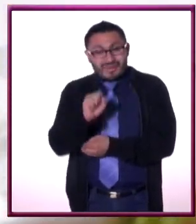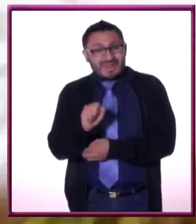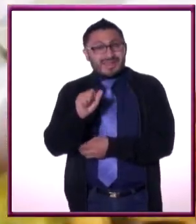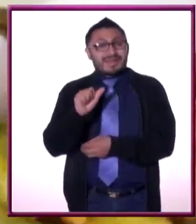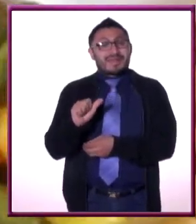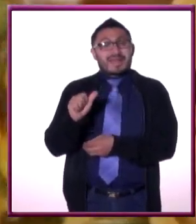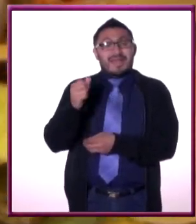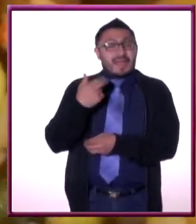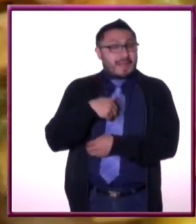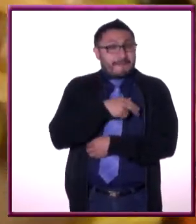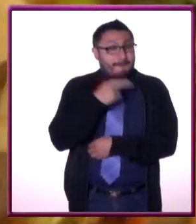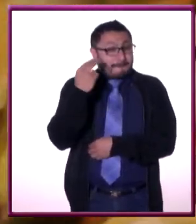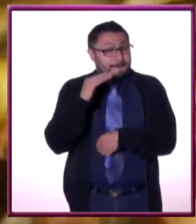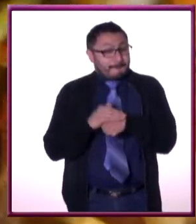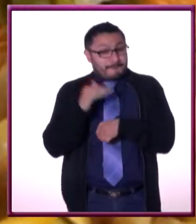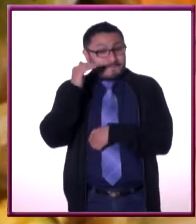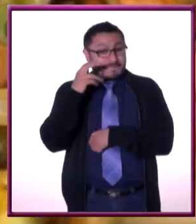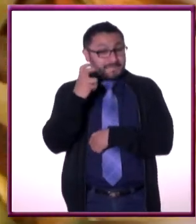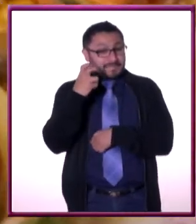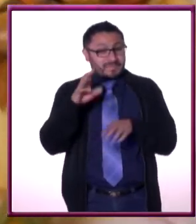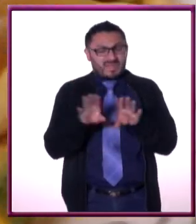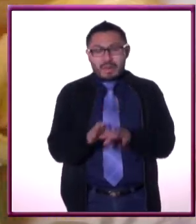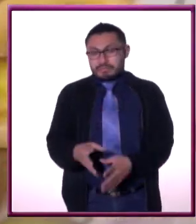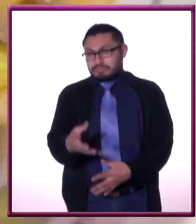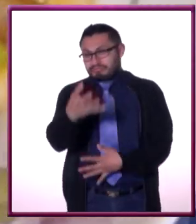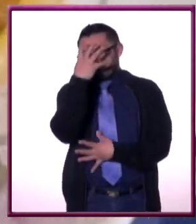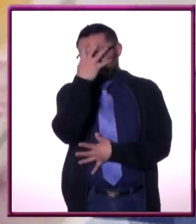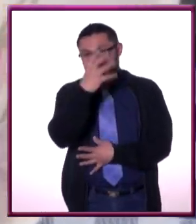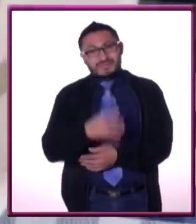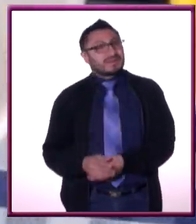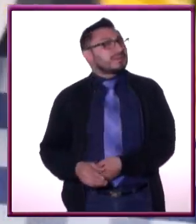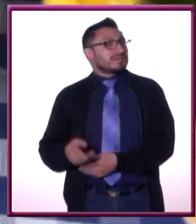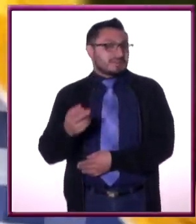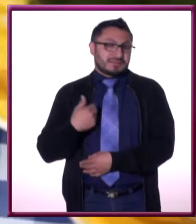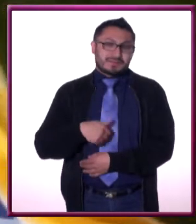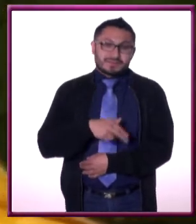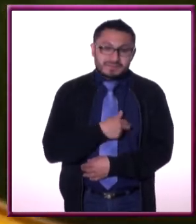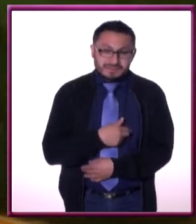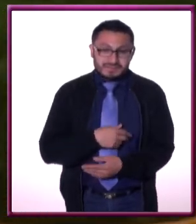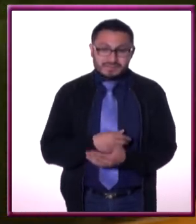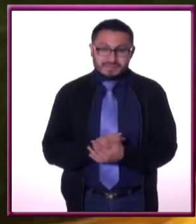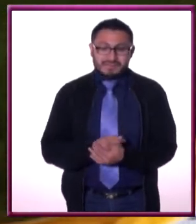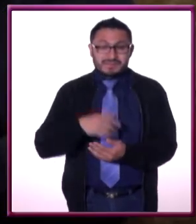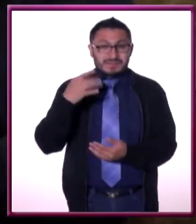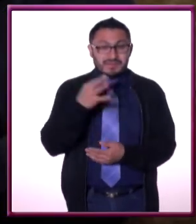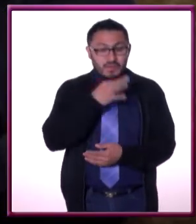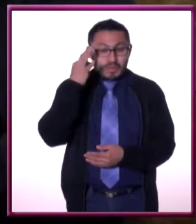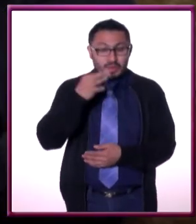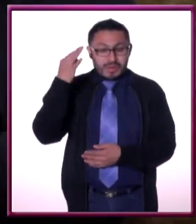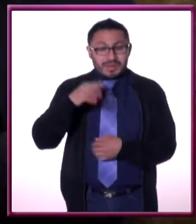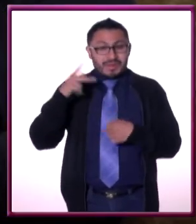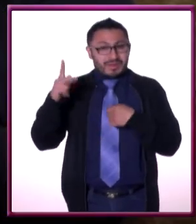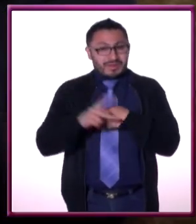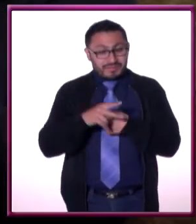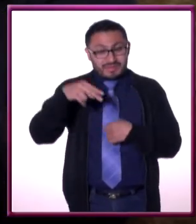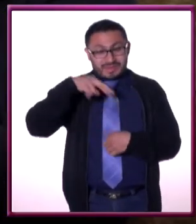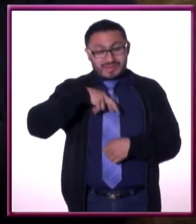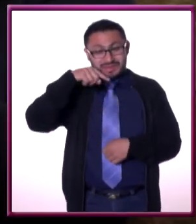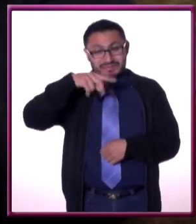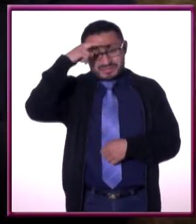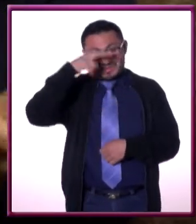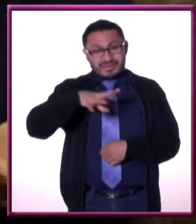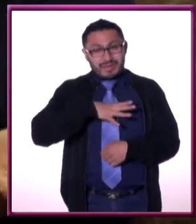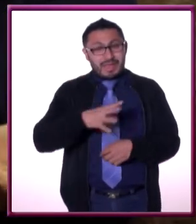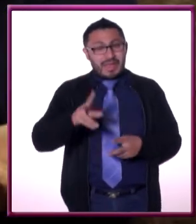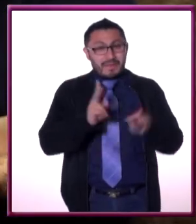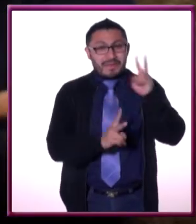gran cantidad de fibra. La verdad es que es una vergüenza que teniendo la naturaleza que tenemos en el país, estemos dejando de comer